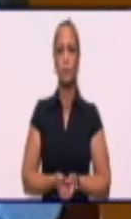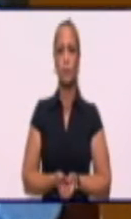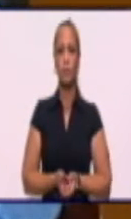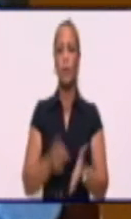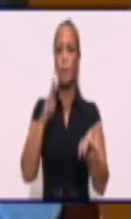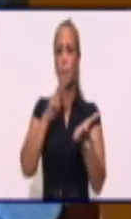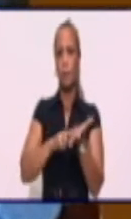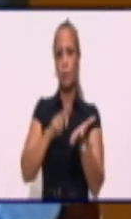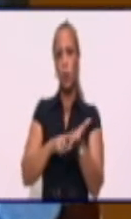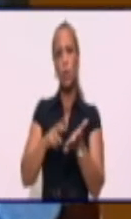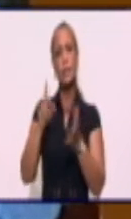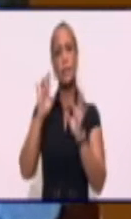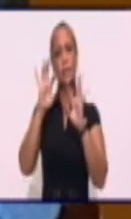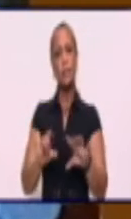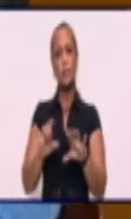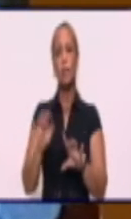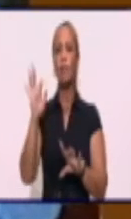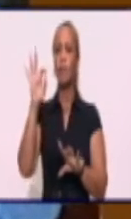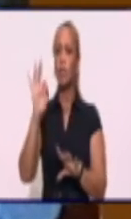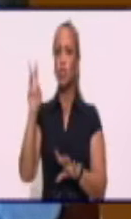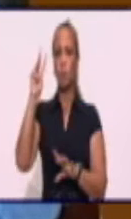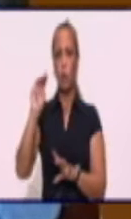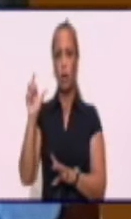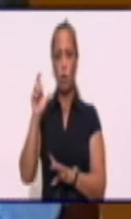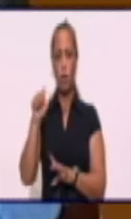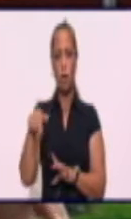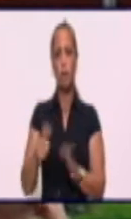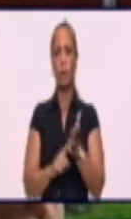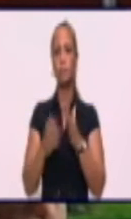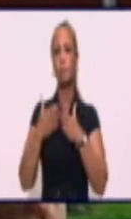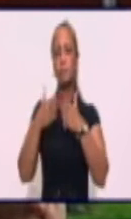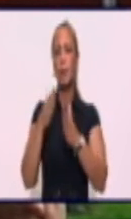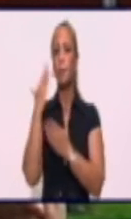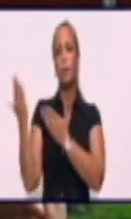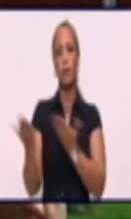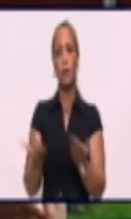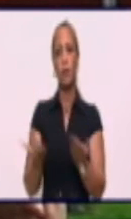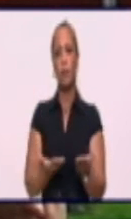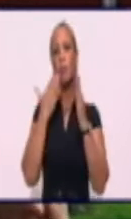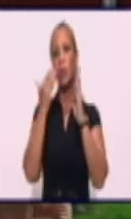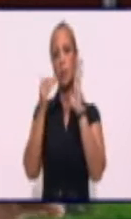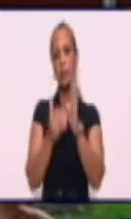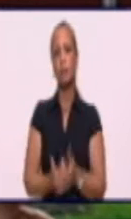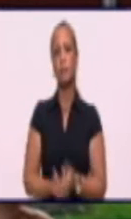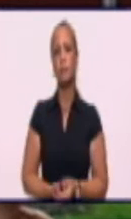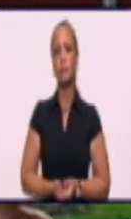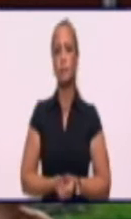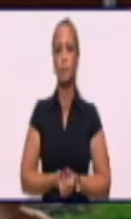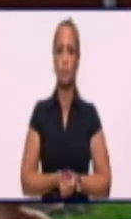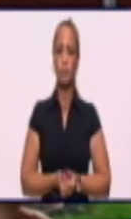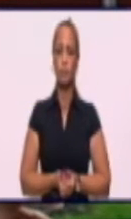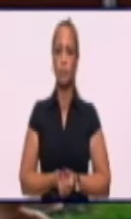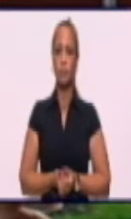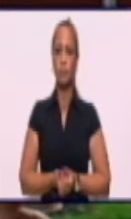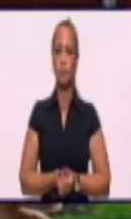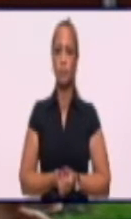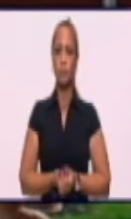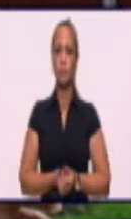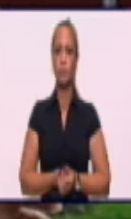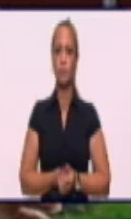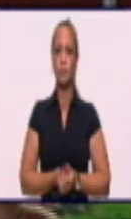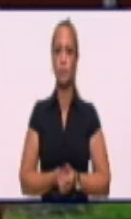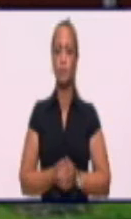miembro del secretariado de la Federación de Mujeres Cubanas aquí en Granma. Bienvenidas y muy buenas tardes. Vamos a comenzar por la Central de Trabajadores